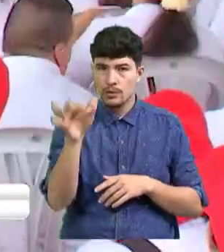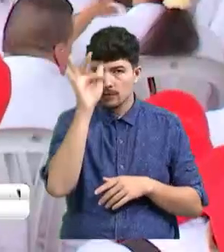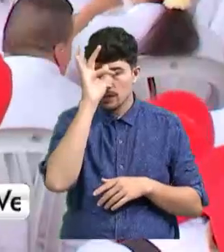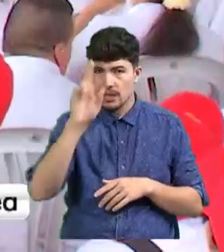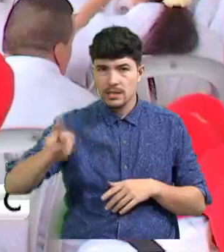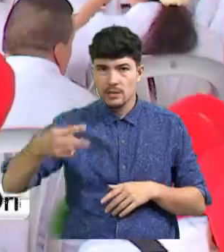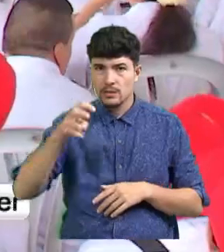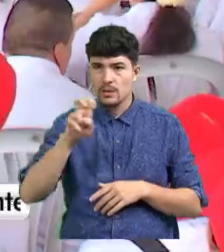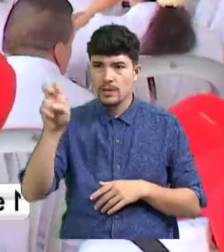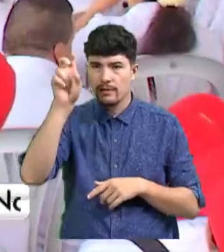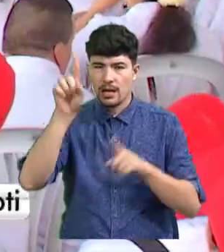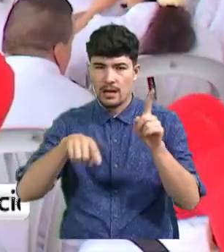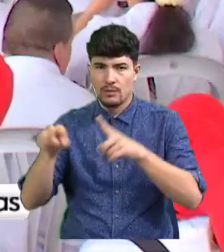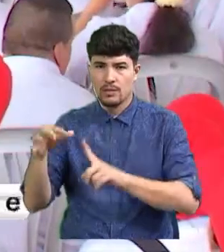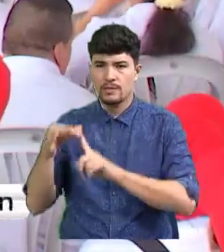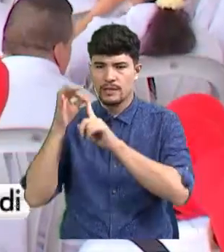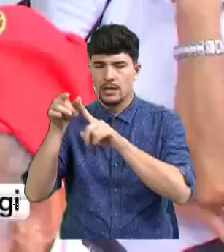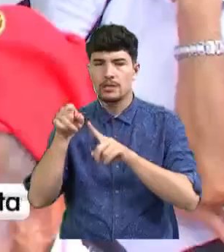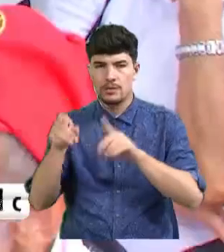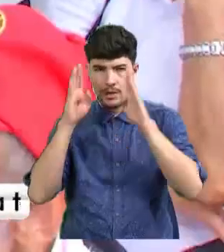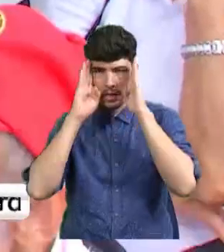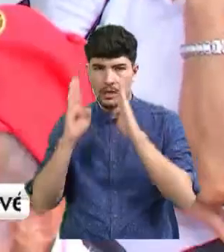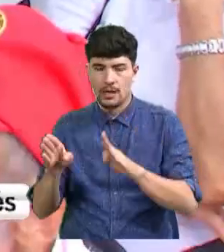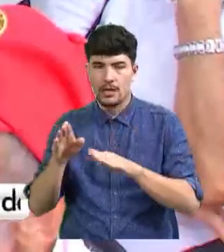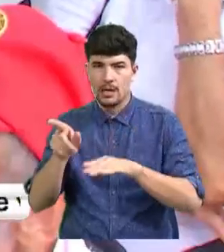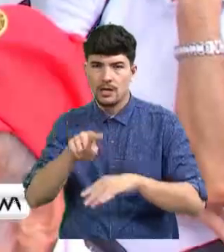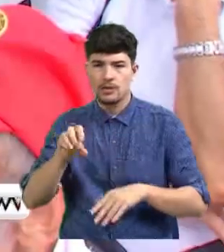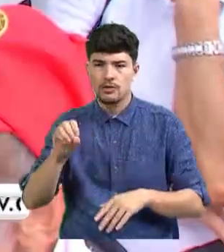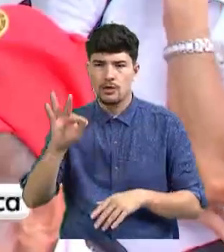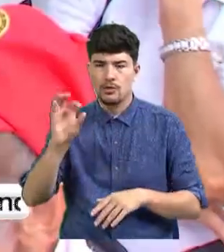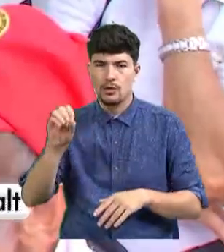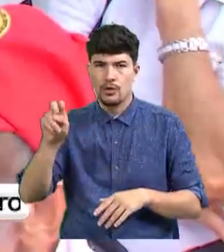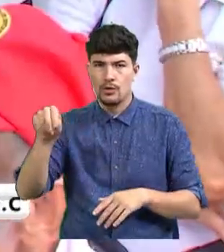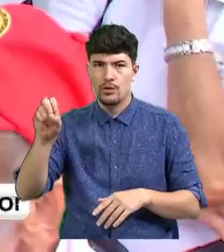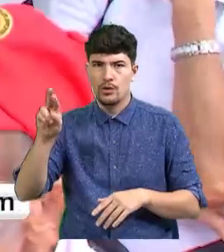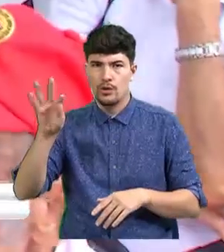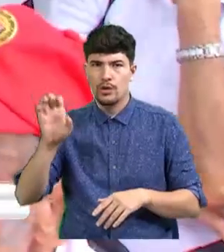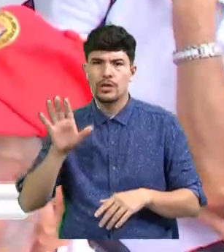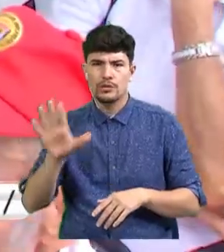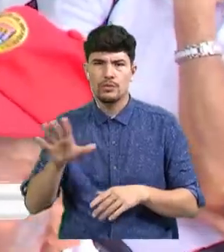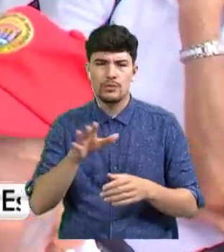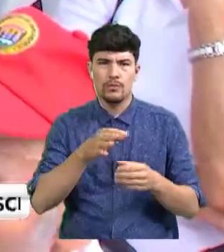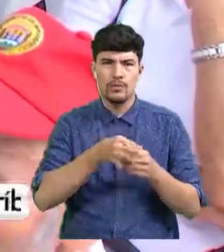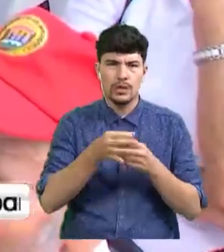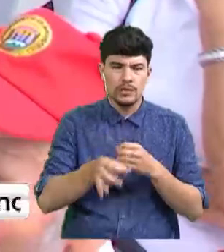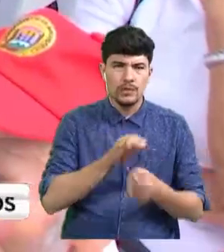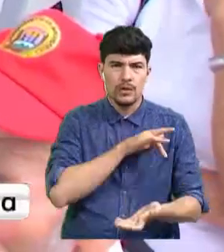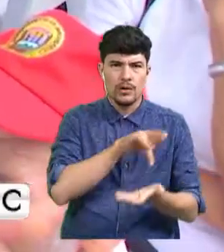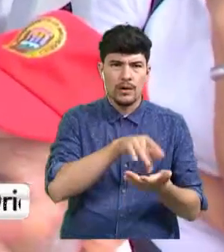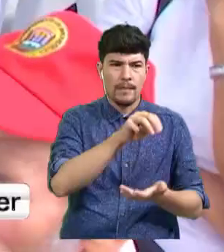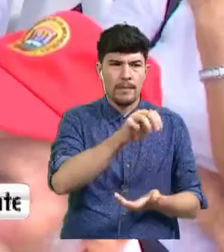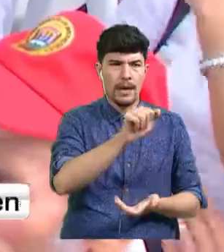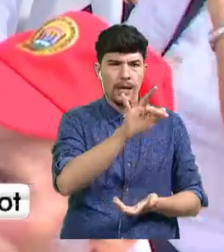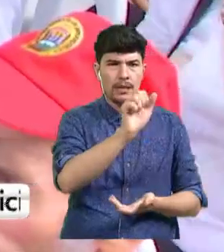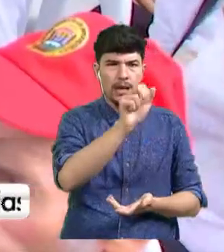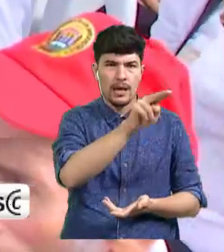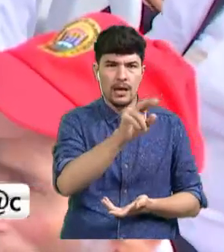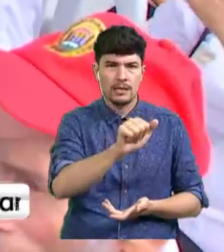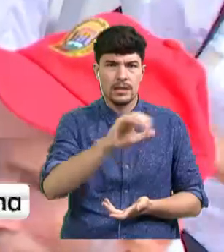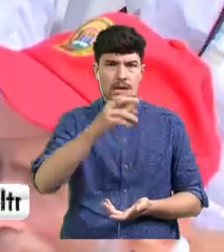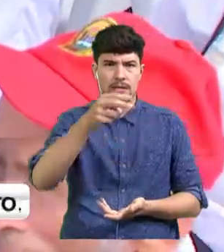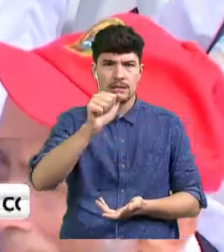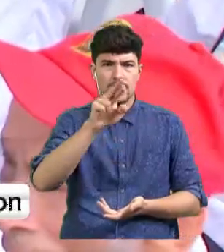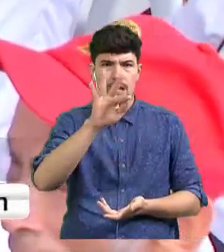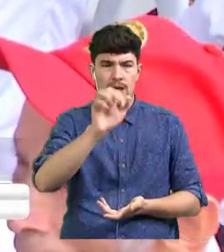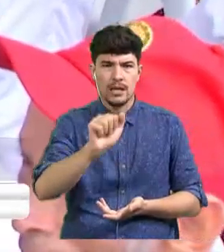algunas especialidades, atiende la población de Sotonorte, o sea, llegan habitantes de Matanza, de Charta, de Betas, de California, o